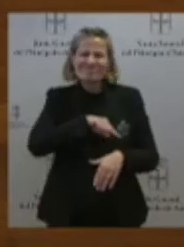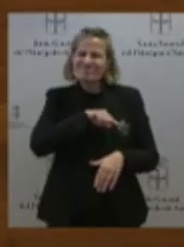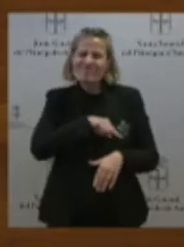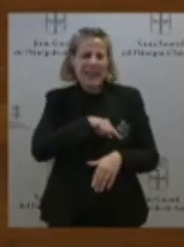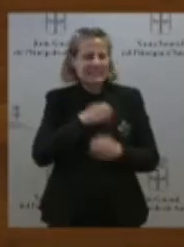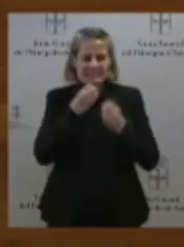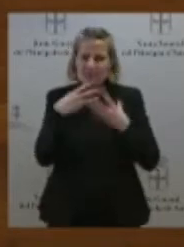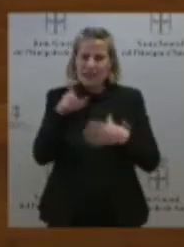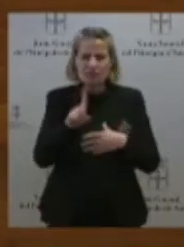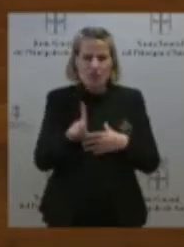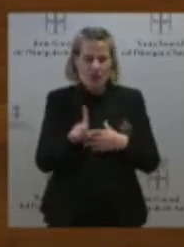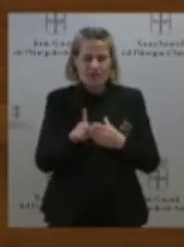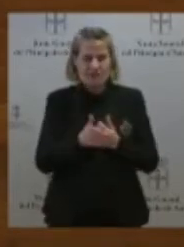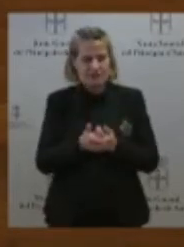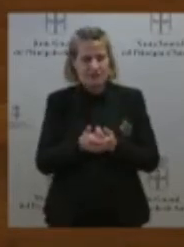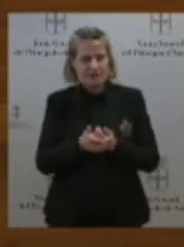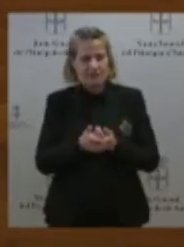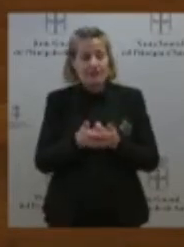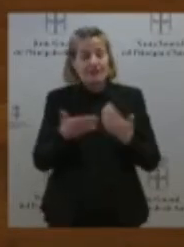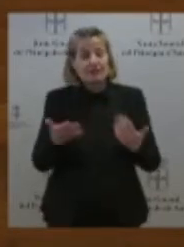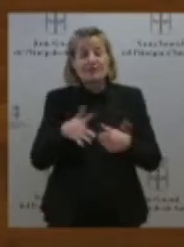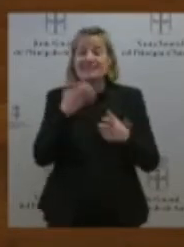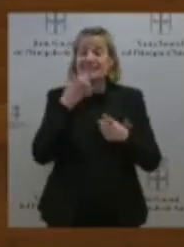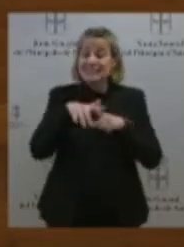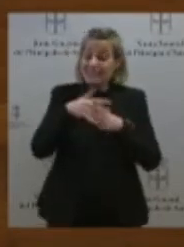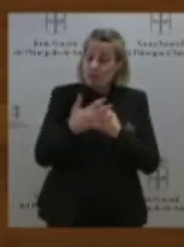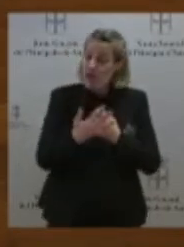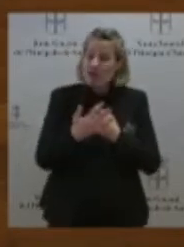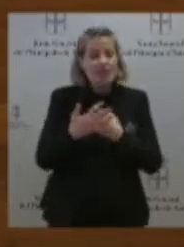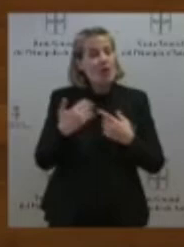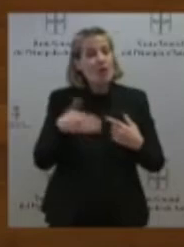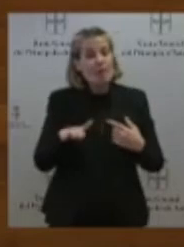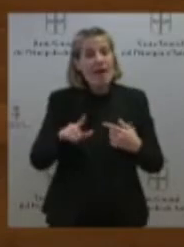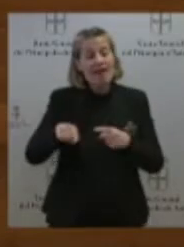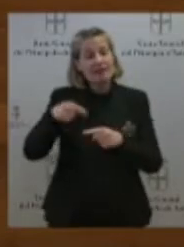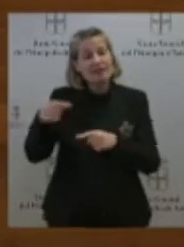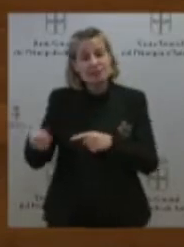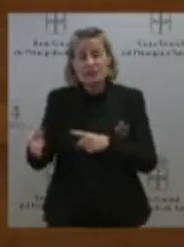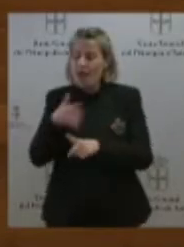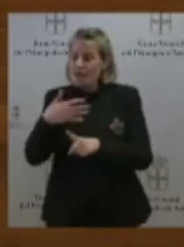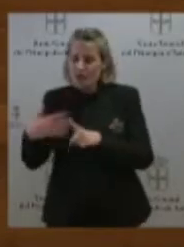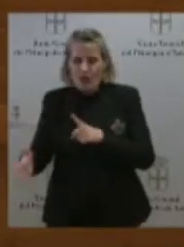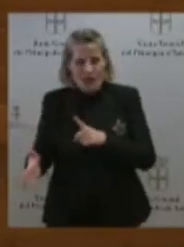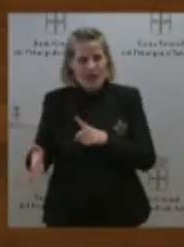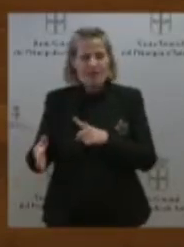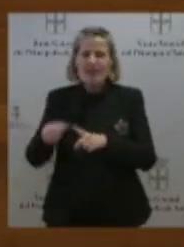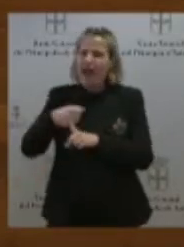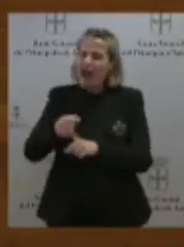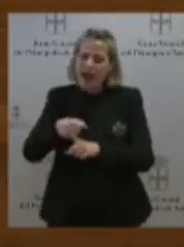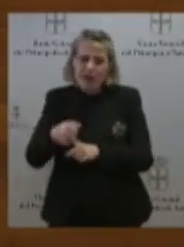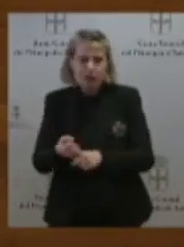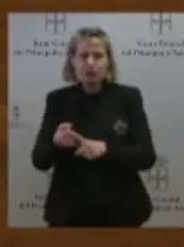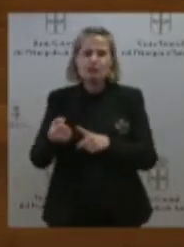las desigualdades económicas, las situaciones de abuso o violencia, las dificultades para interactuar socialmente, los cuadros de depresión o